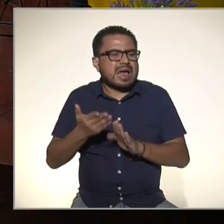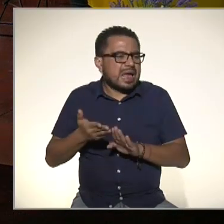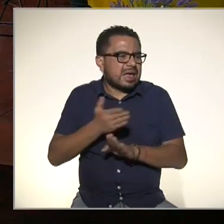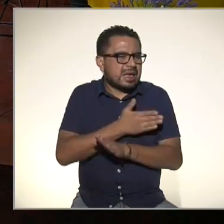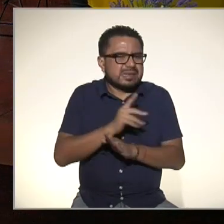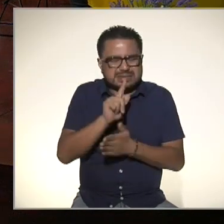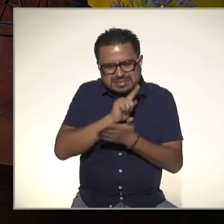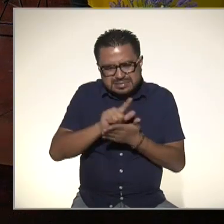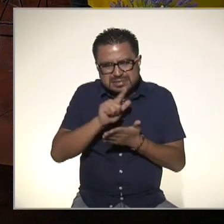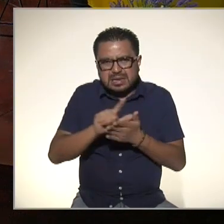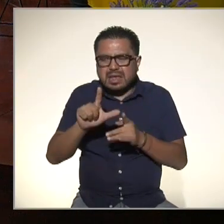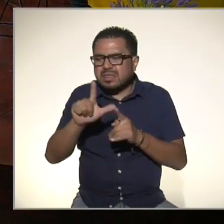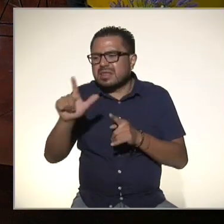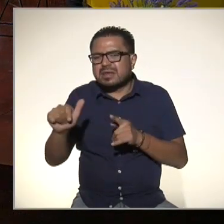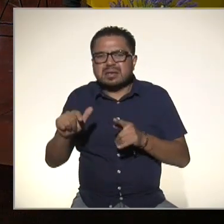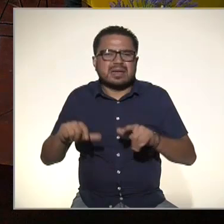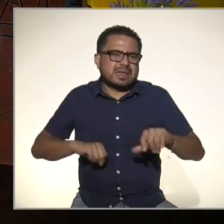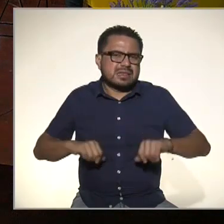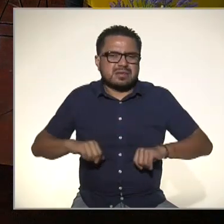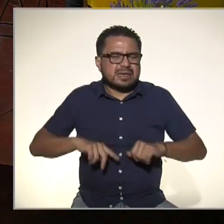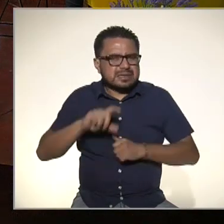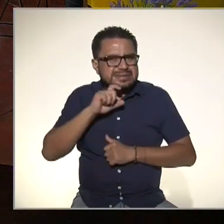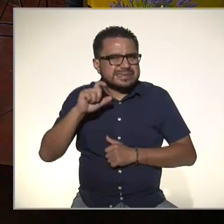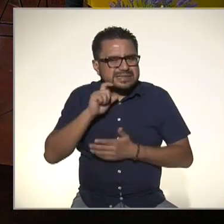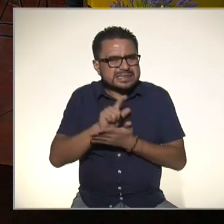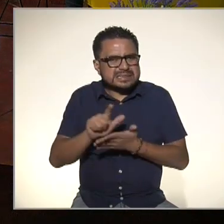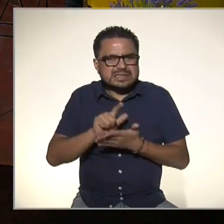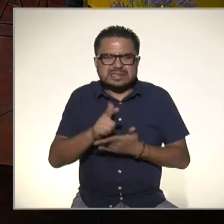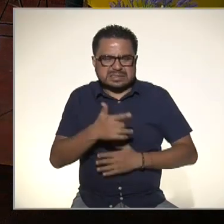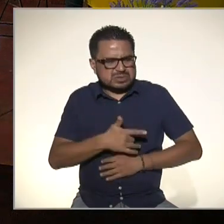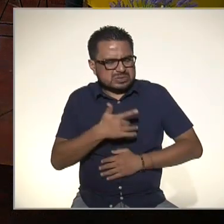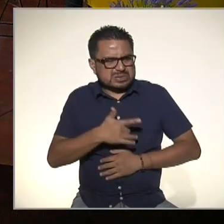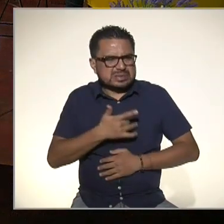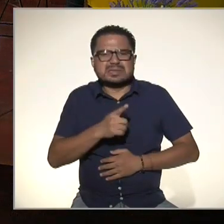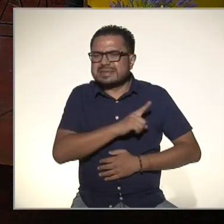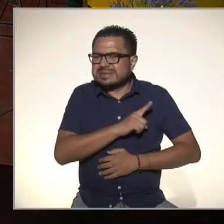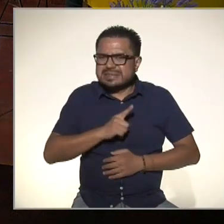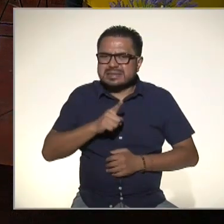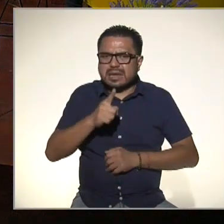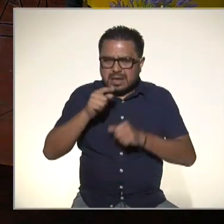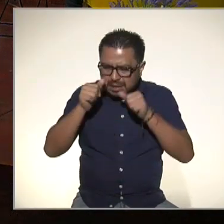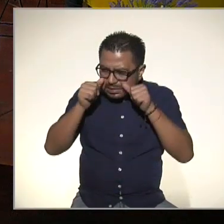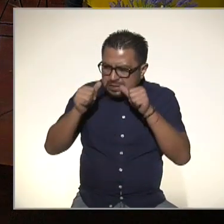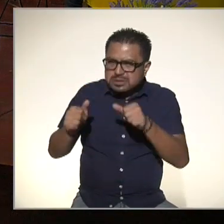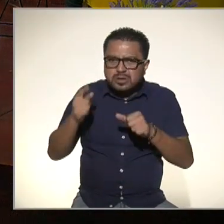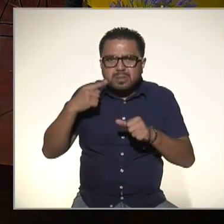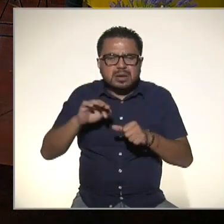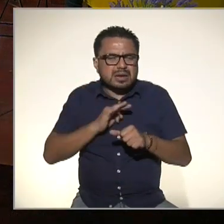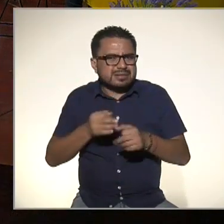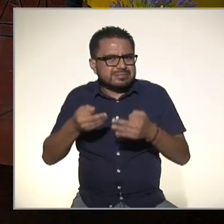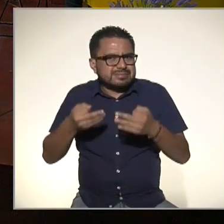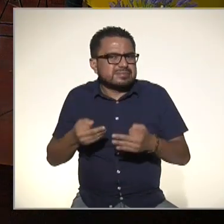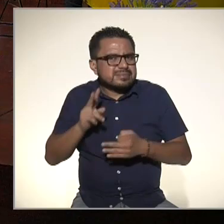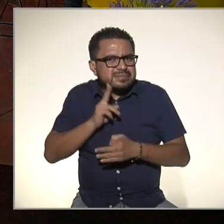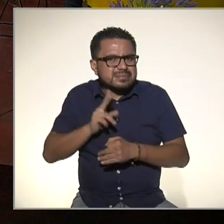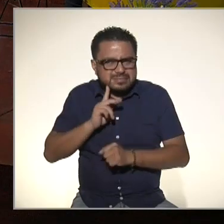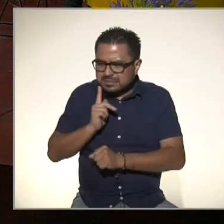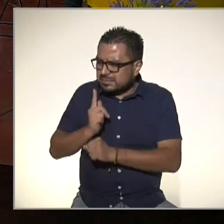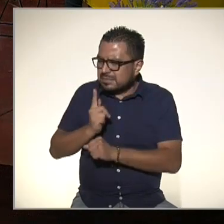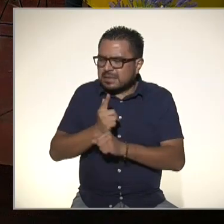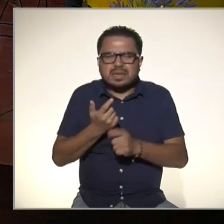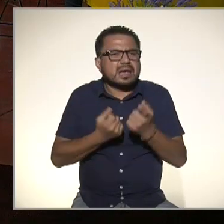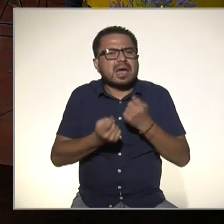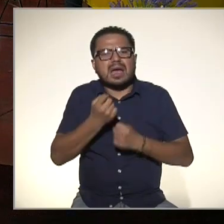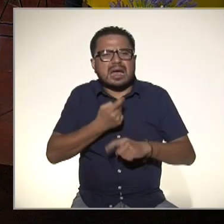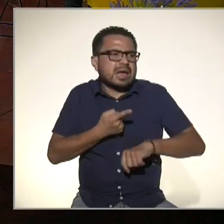antes y después de tener una actividad sexual. Si hay sintomatología, hay que buscar atención para corroborar o descartar alguna enfermedad que